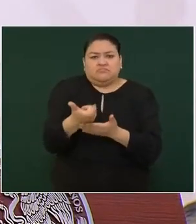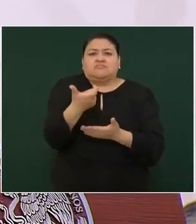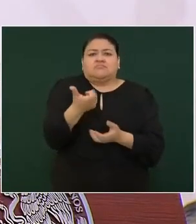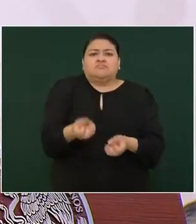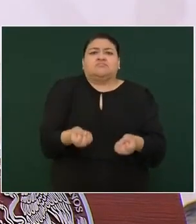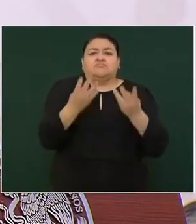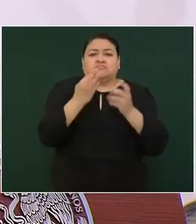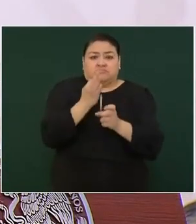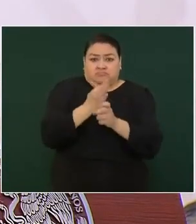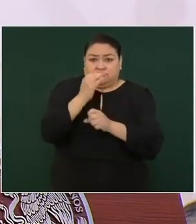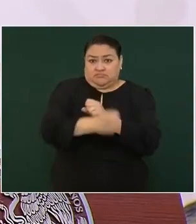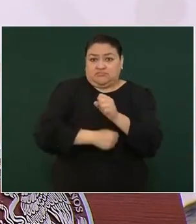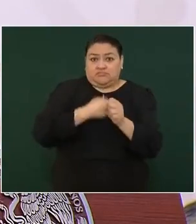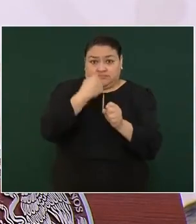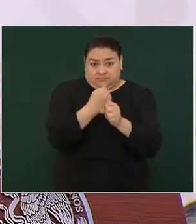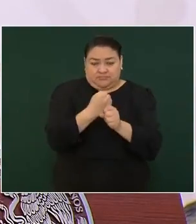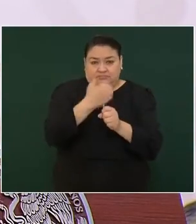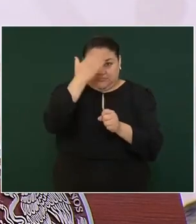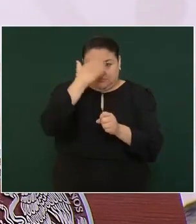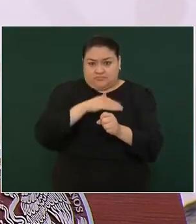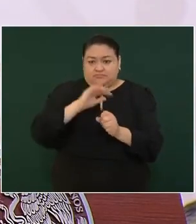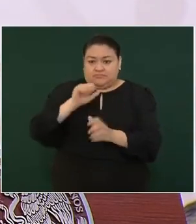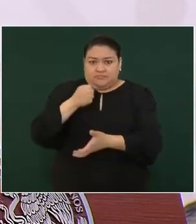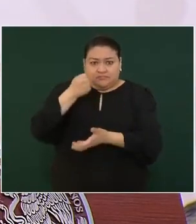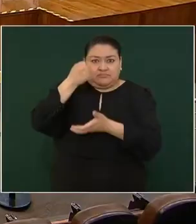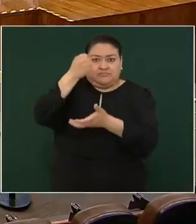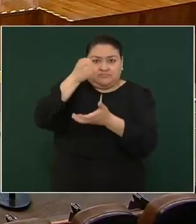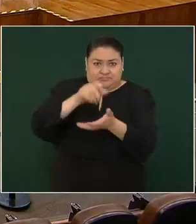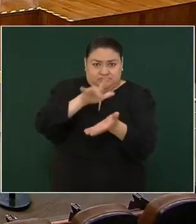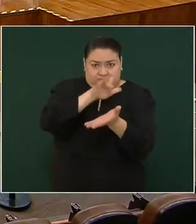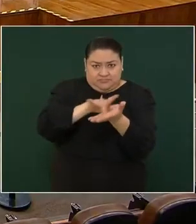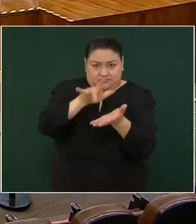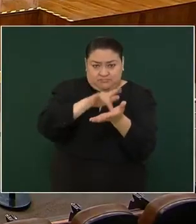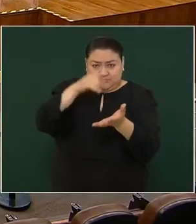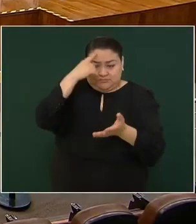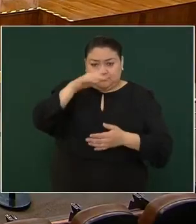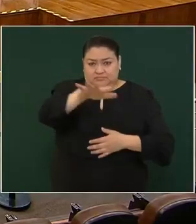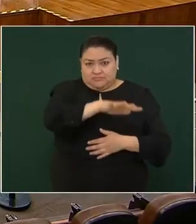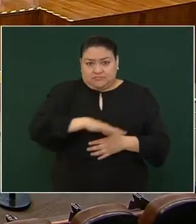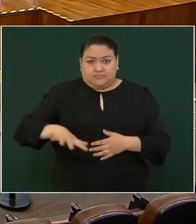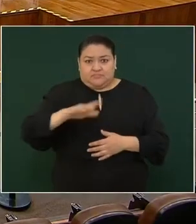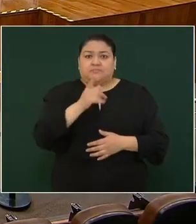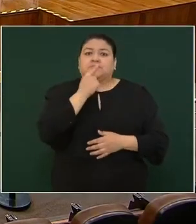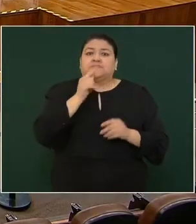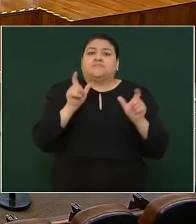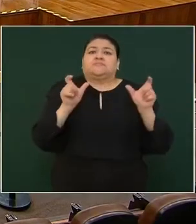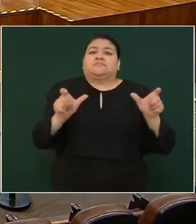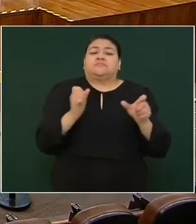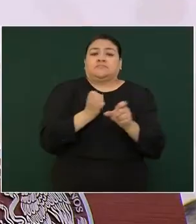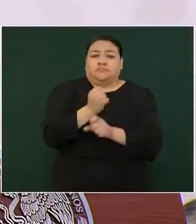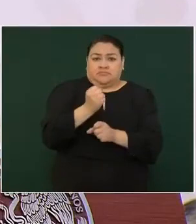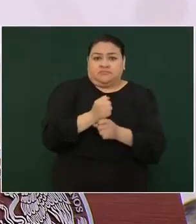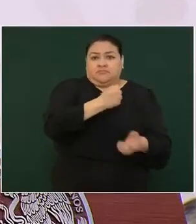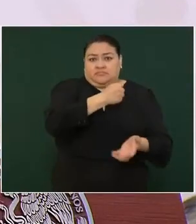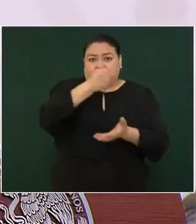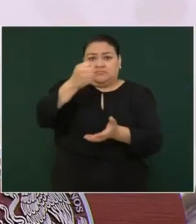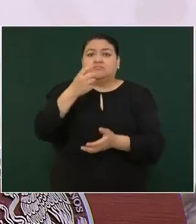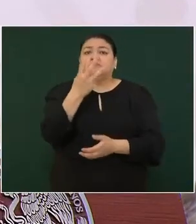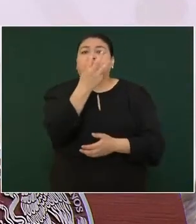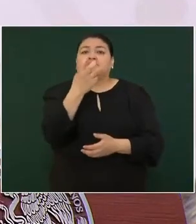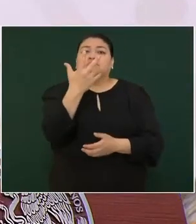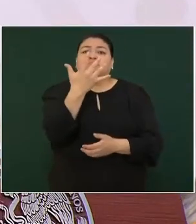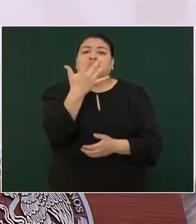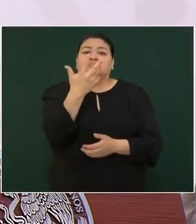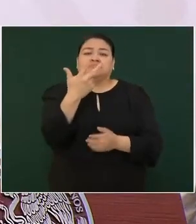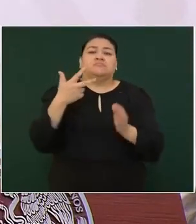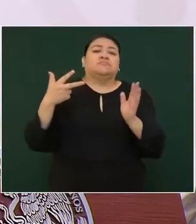para este año, en lo que es el Fondo de Aportaciones para la Seguridad Pública, el Estado recibe 358